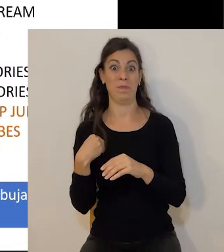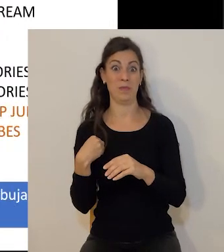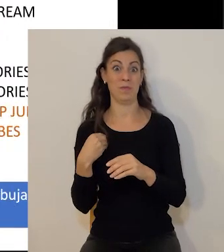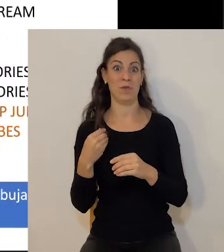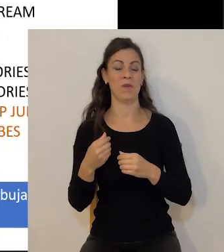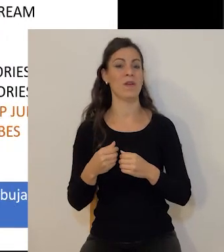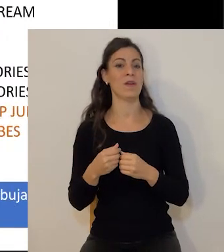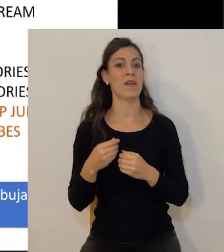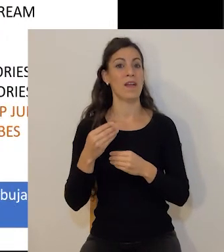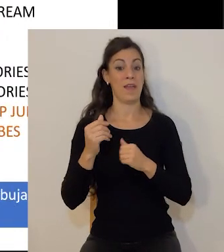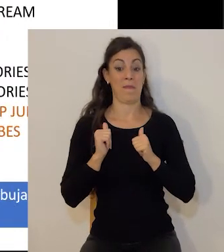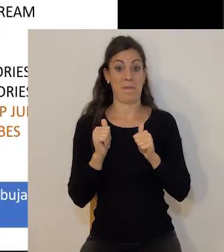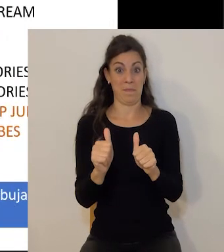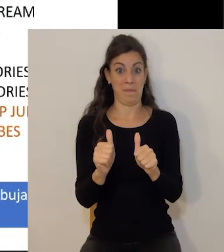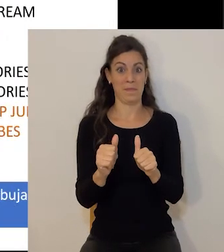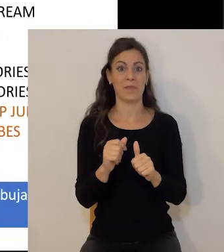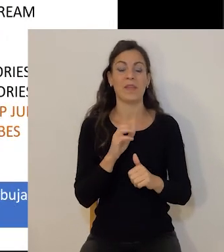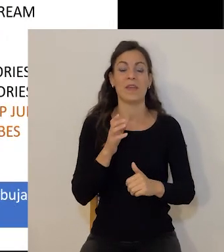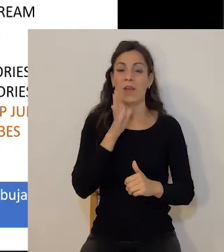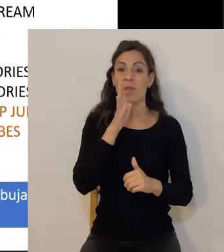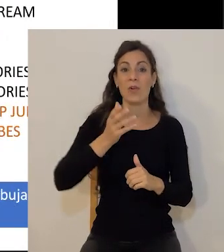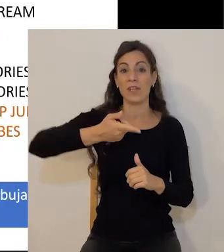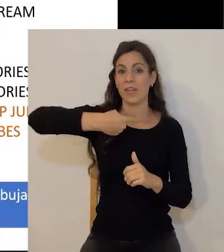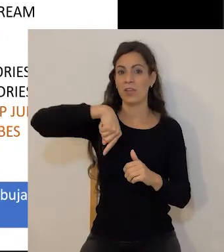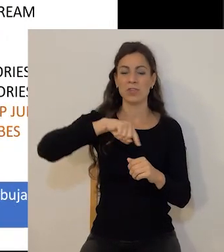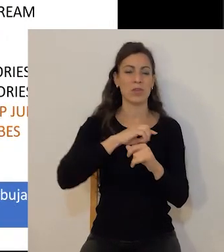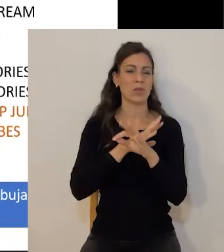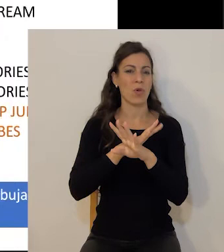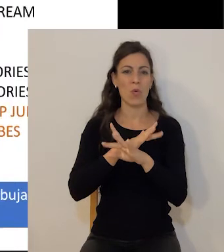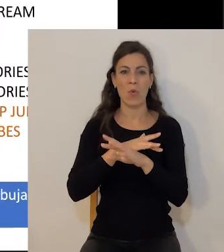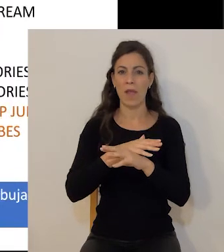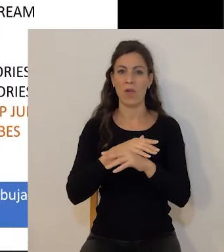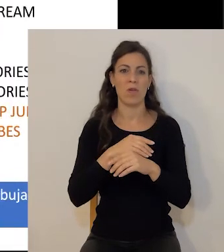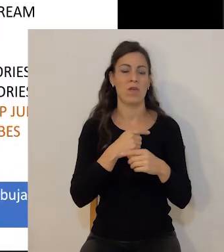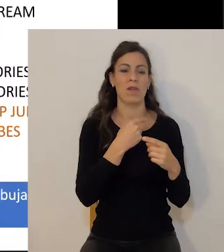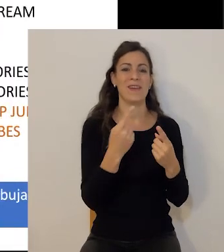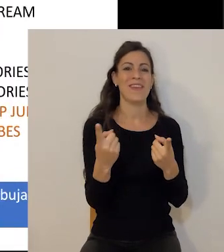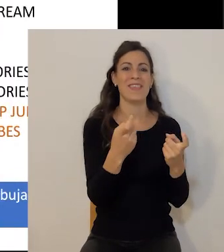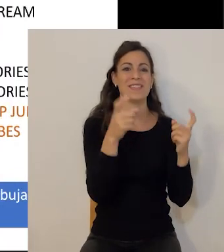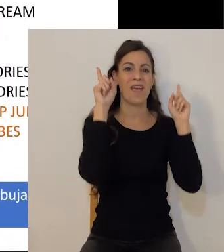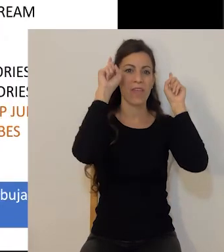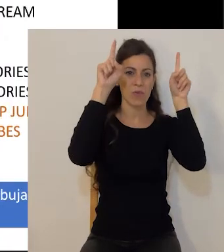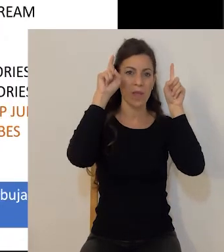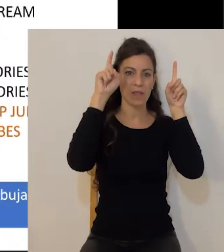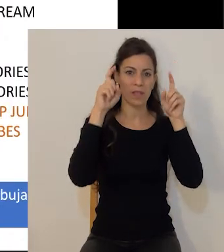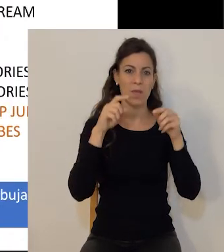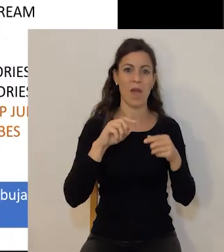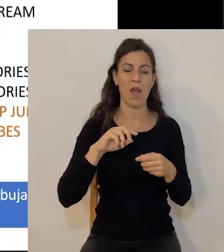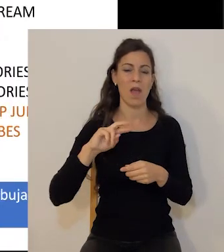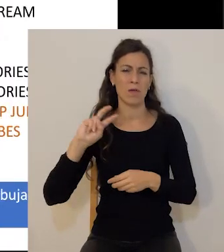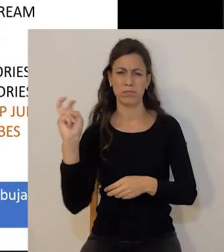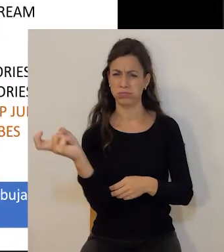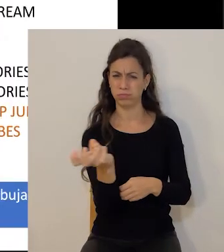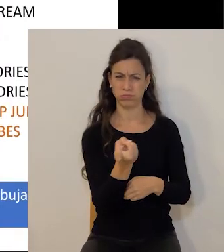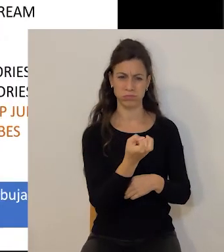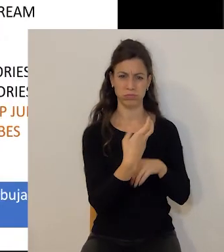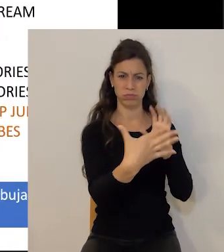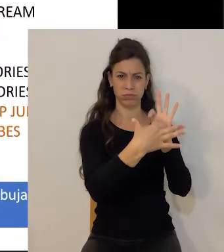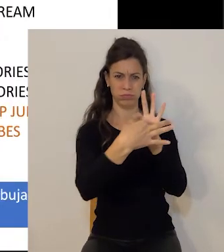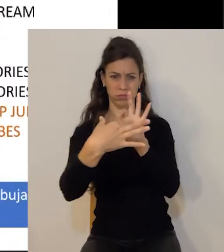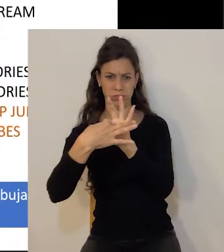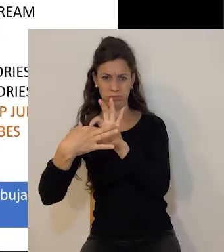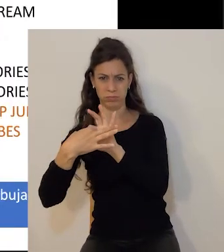cualquier necesidad, porque tenemos juegos para cualquier tipo de necesidad educativa, mucha gente nos decía que